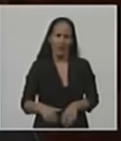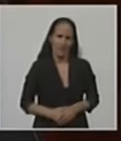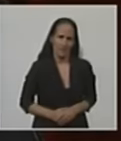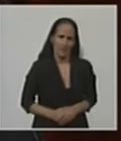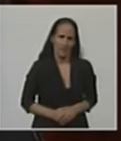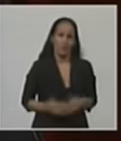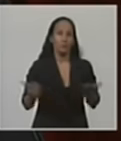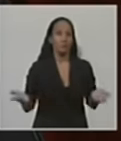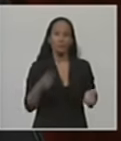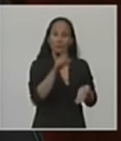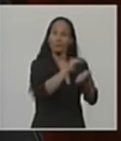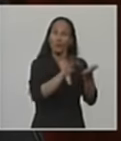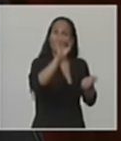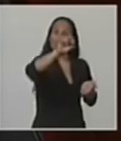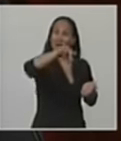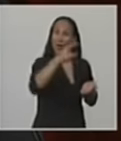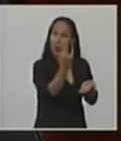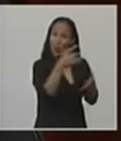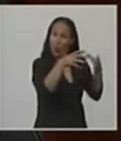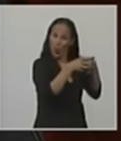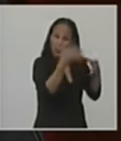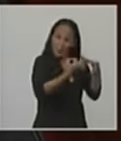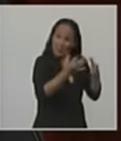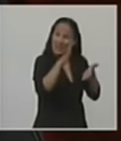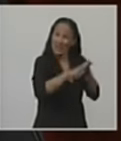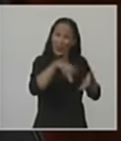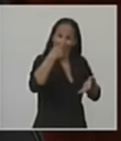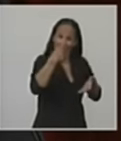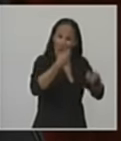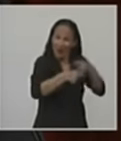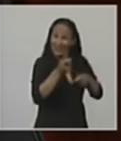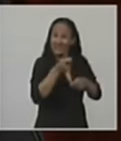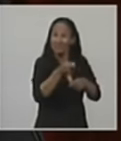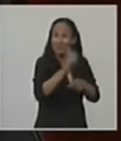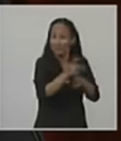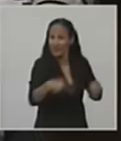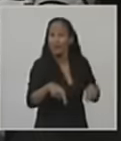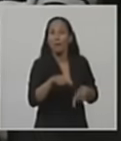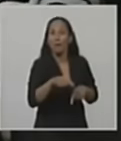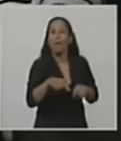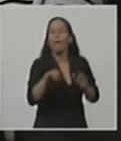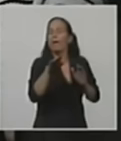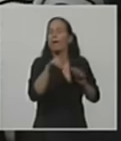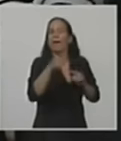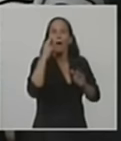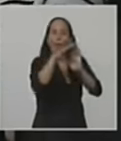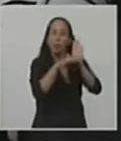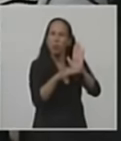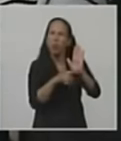Según la Oficina de Naciones Unidas contra la Droga y el Delito, la Argentina es el tercer país proveedor mundial de